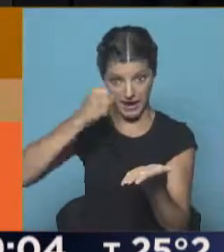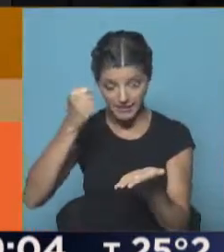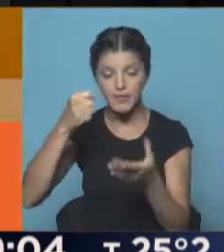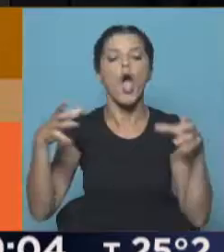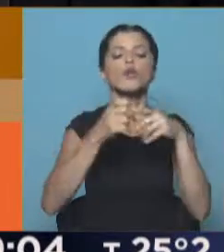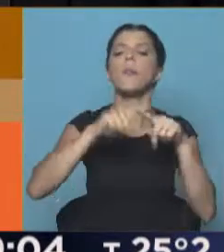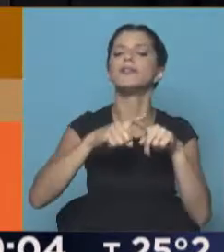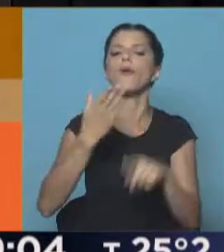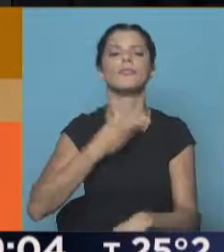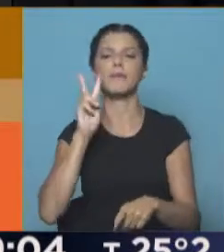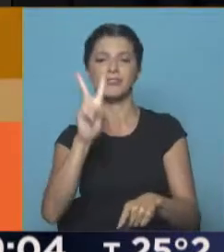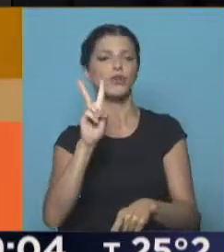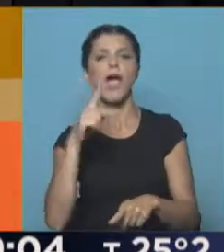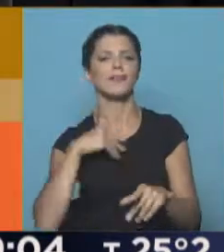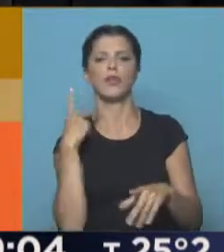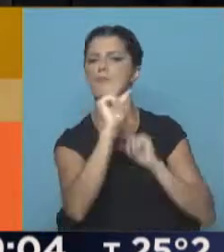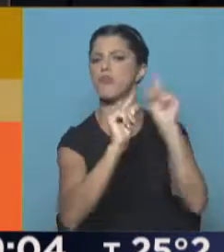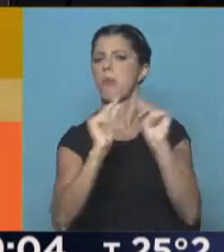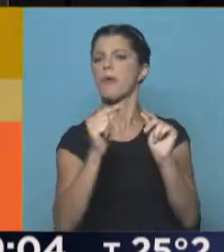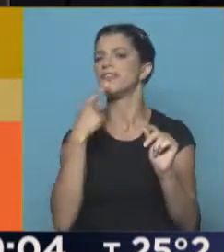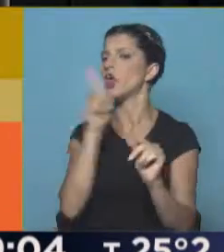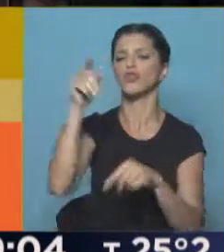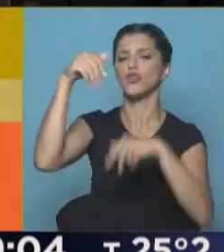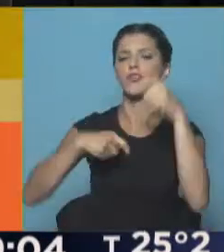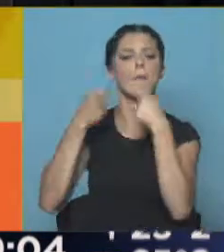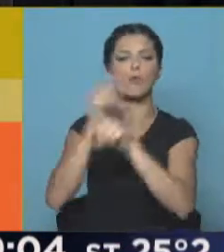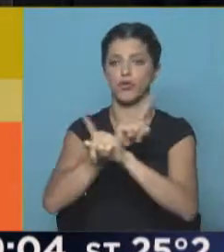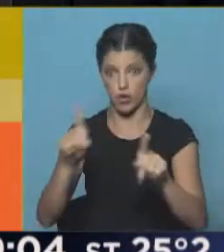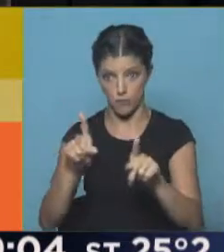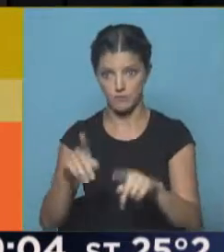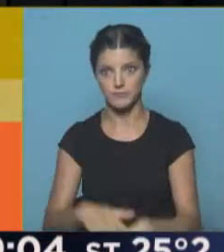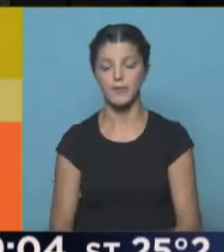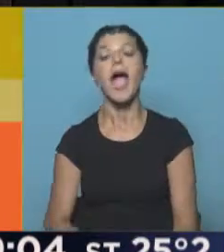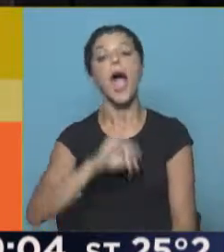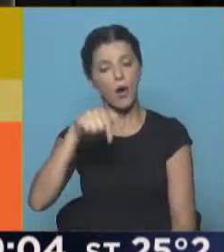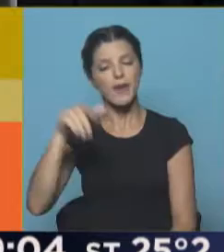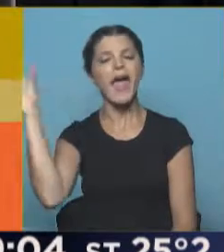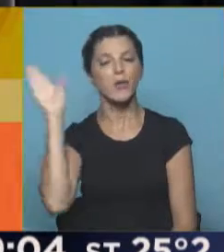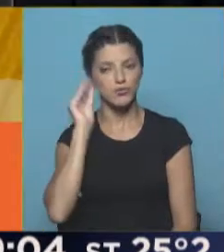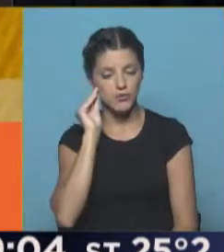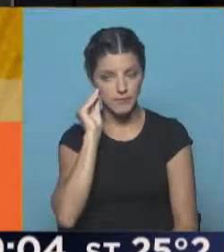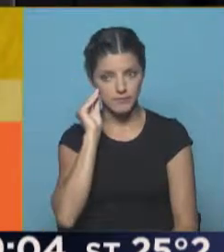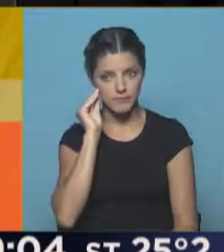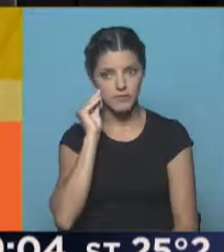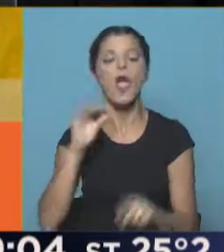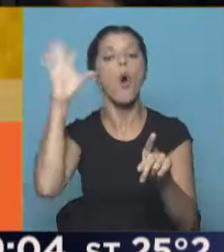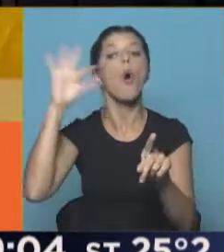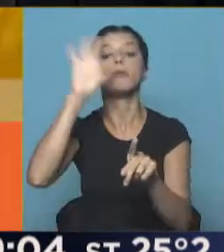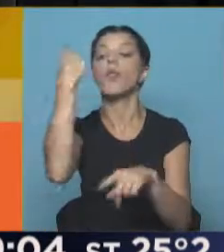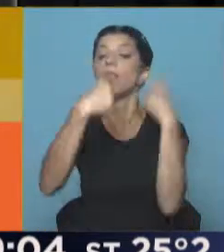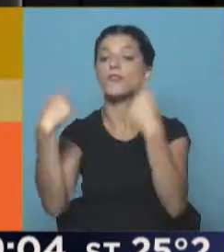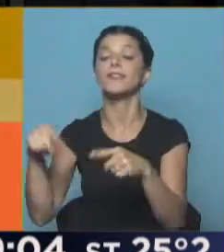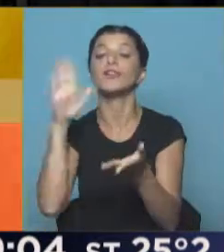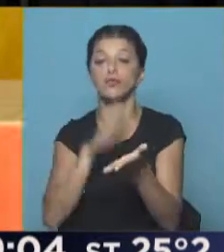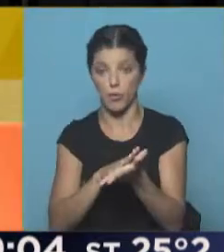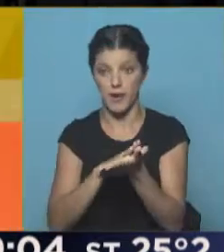Decidió no prestarse a la votación, sí dio quórum, y vamos a escuchar ahora qué decían los protagonistas de esta jornada con